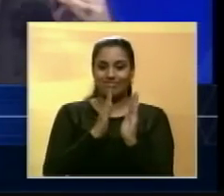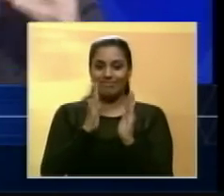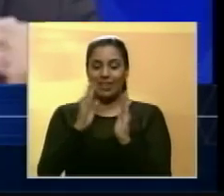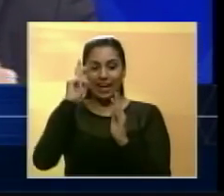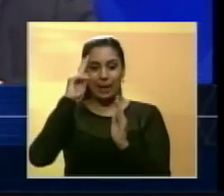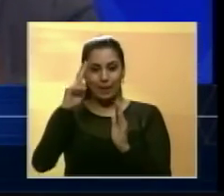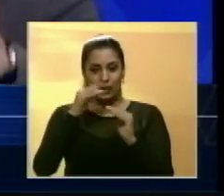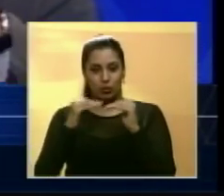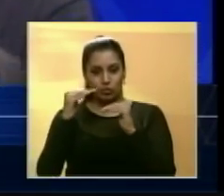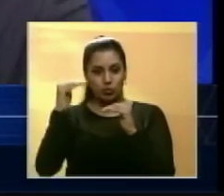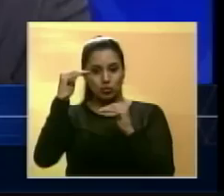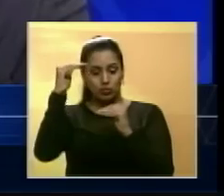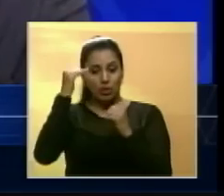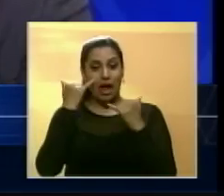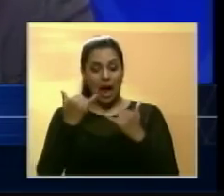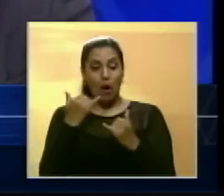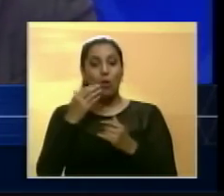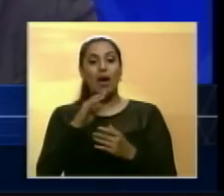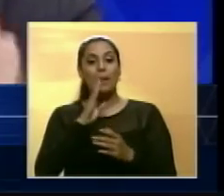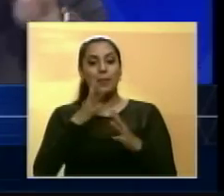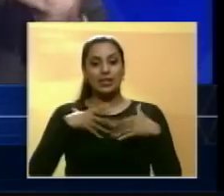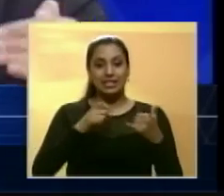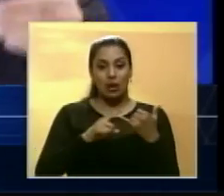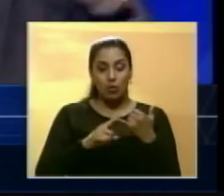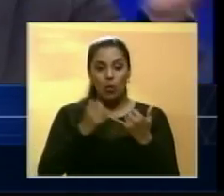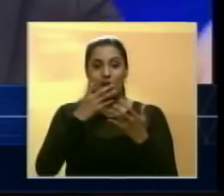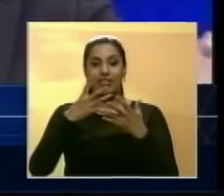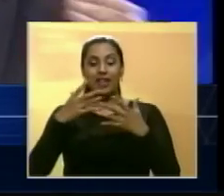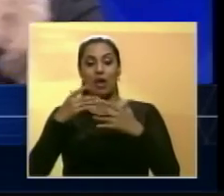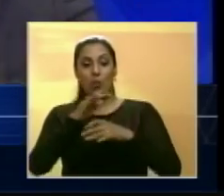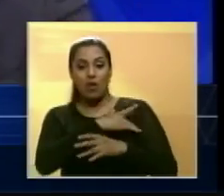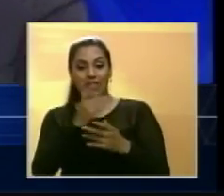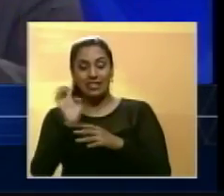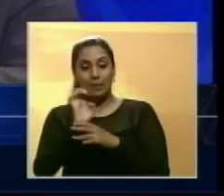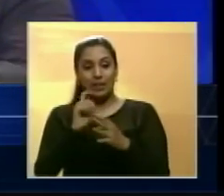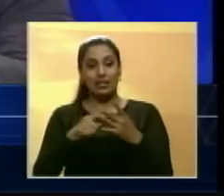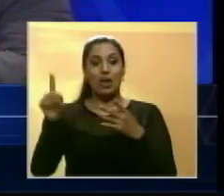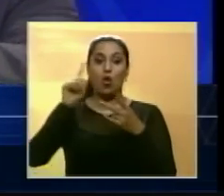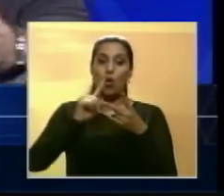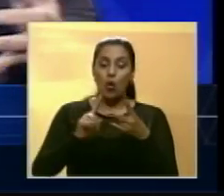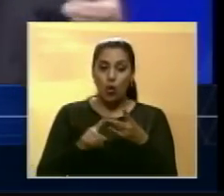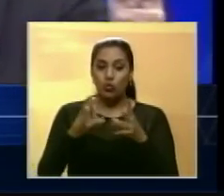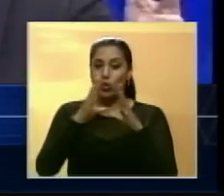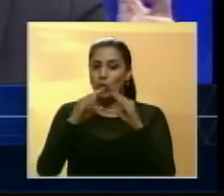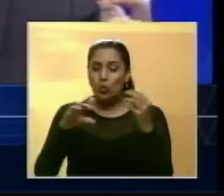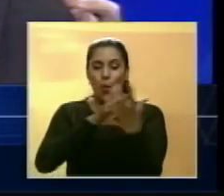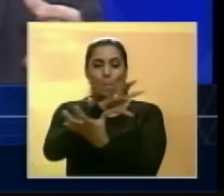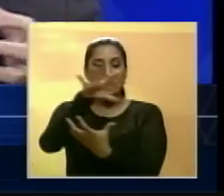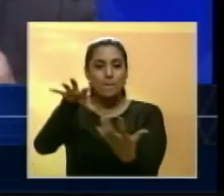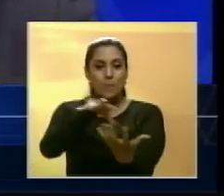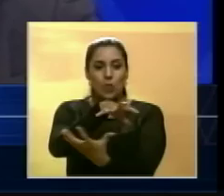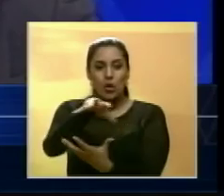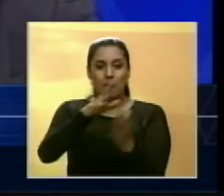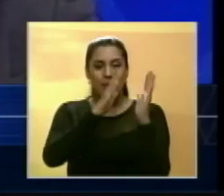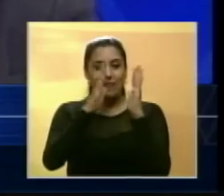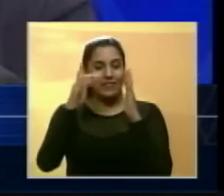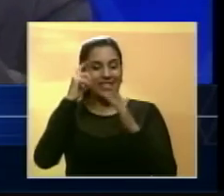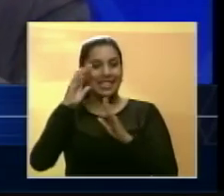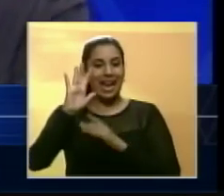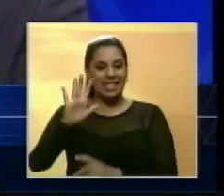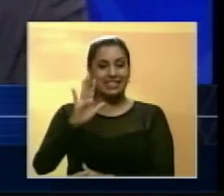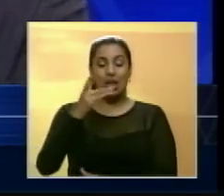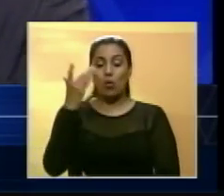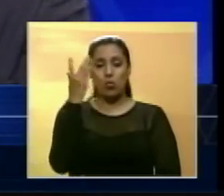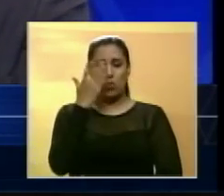pasos. Entonces hay que decretar la crisis humanitaria en salud, hay que decretar la crisis humanitaria universitaria, hay que decretar la crisis, o sea, es toda una agenda que